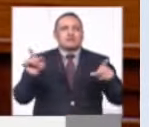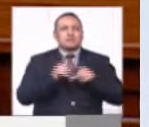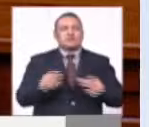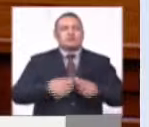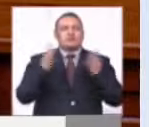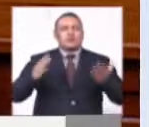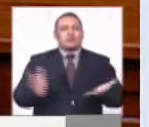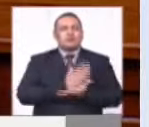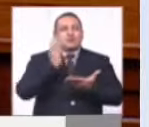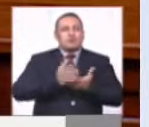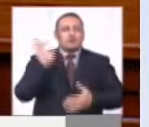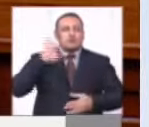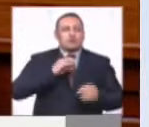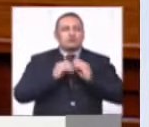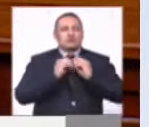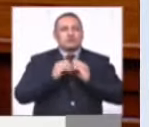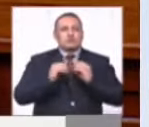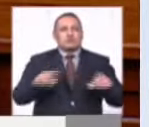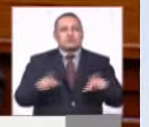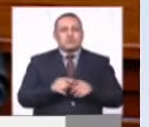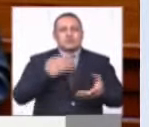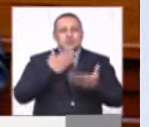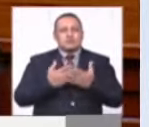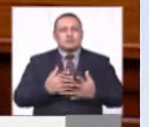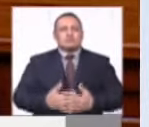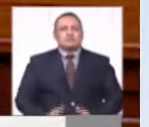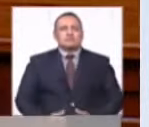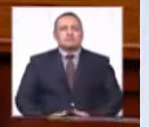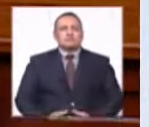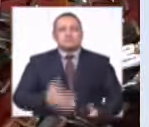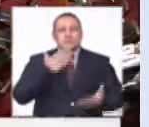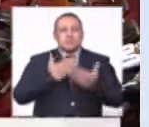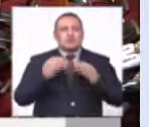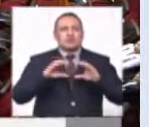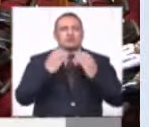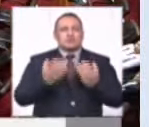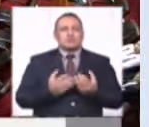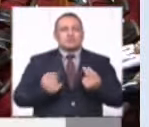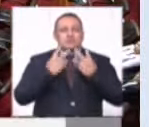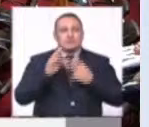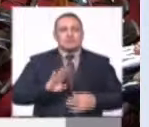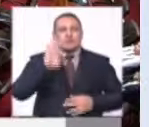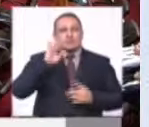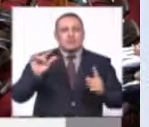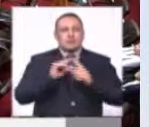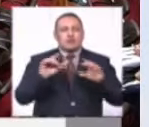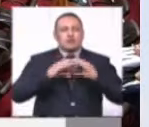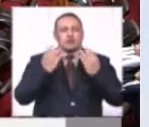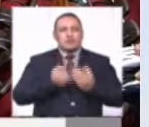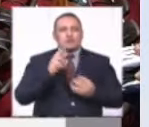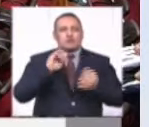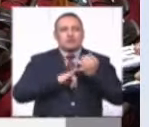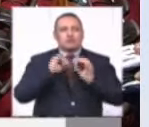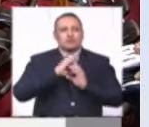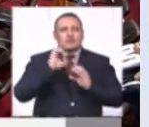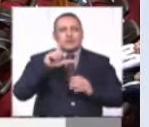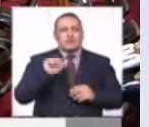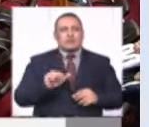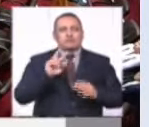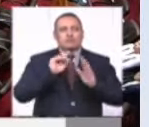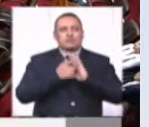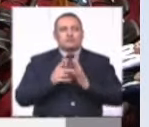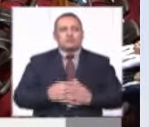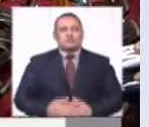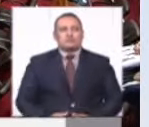grandes problemas y nunca los solucionamos. Gracias, presidente. Gracias, congresista. Tiene luz a la palabra la congresista Rosángela Barbarán por